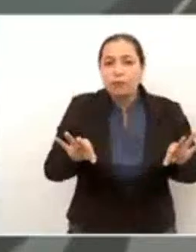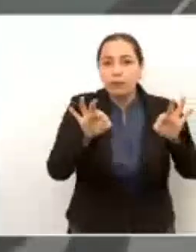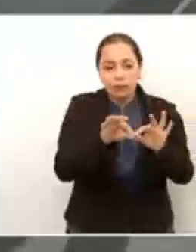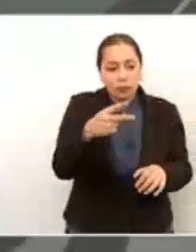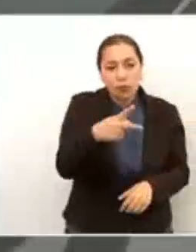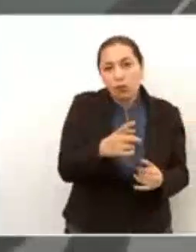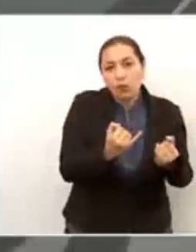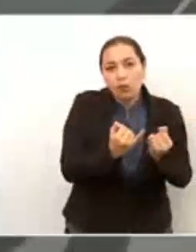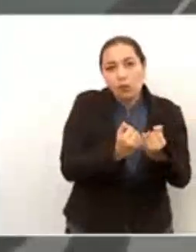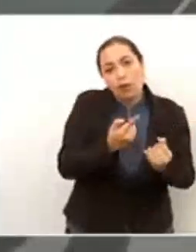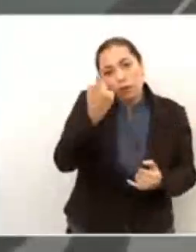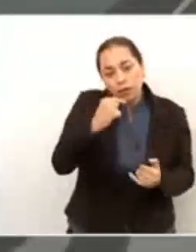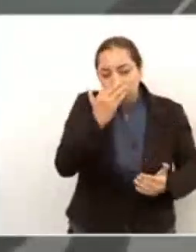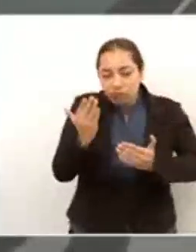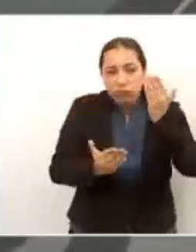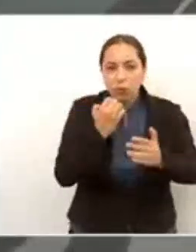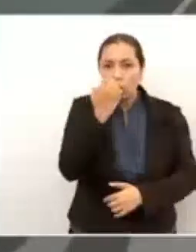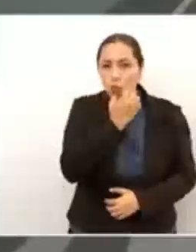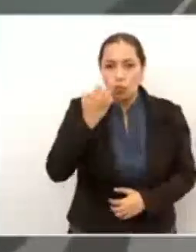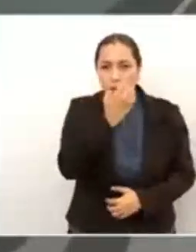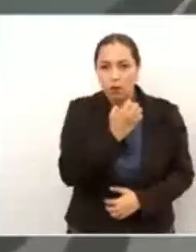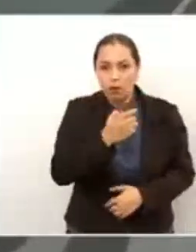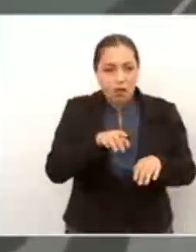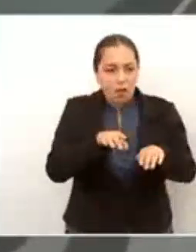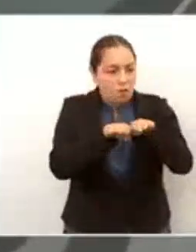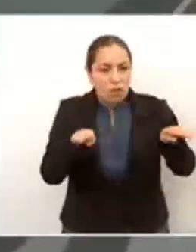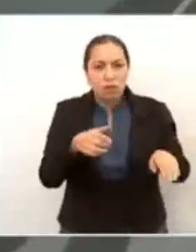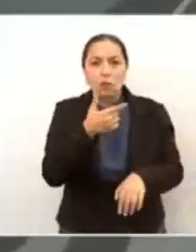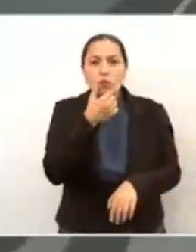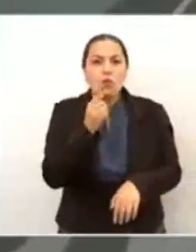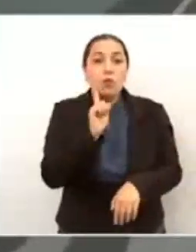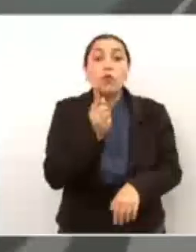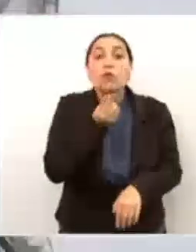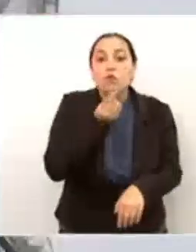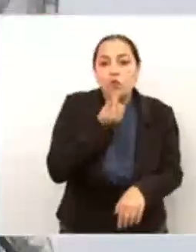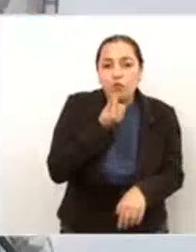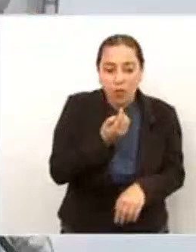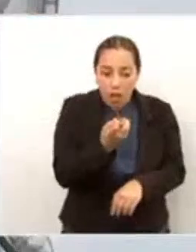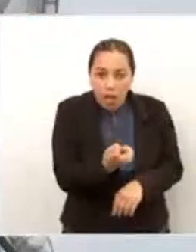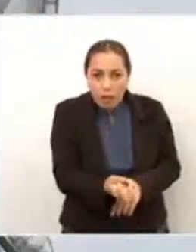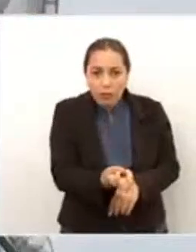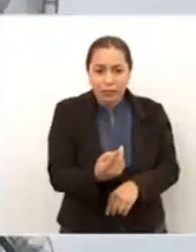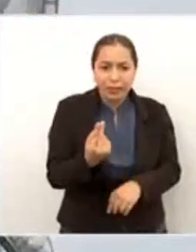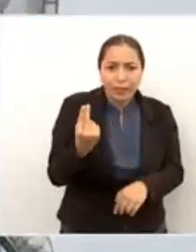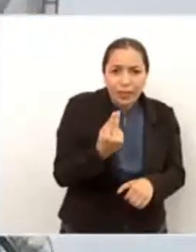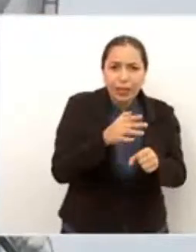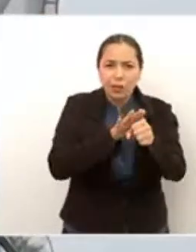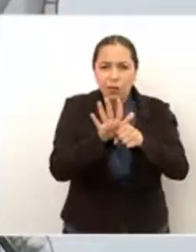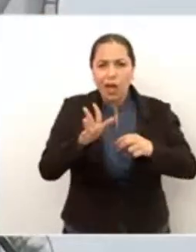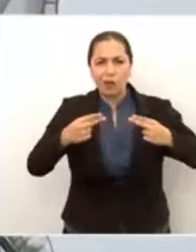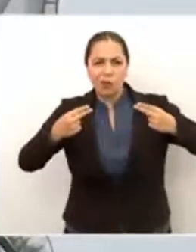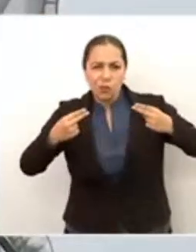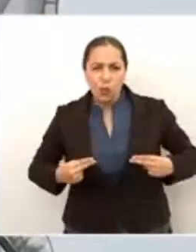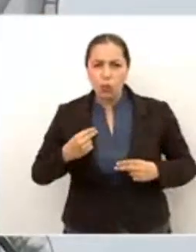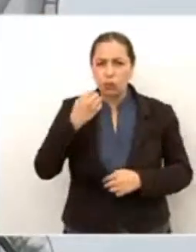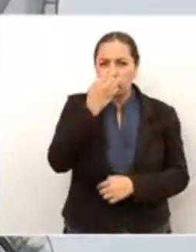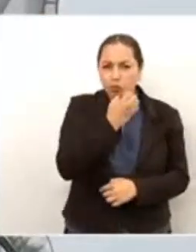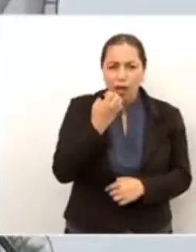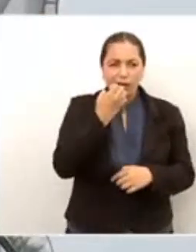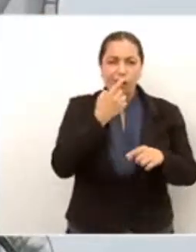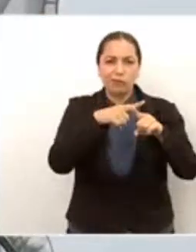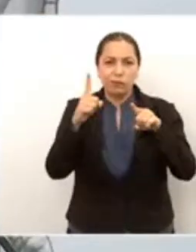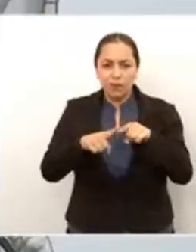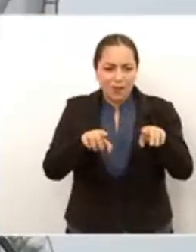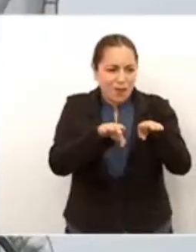lleguen todas las niñas y niños parejos, que tengan lo indispensable para útiles, uniformes escolares,